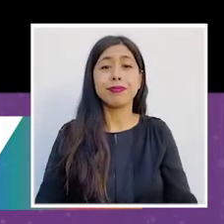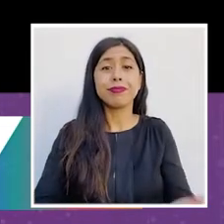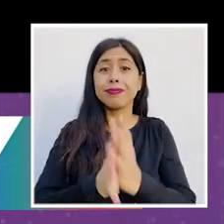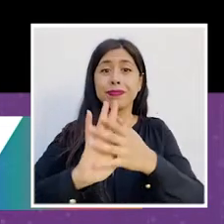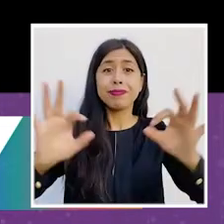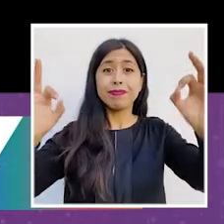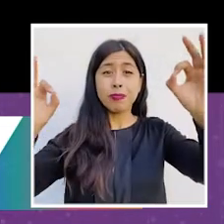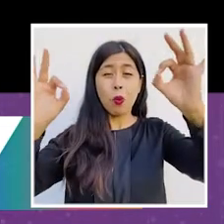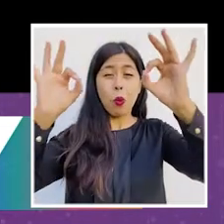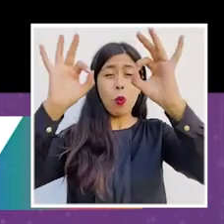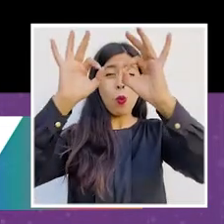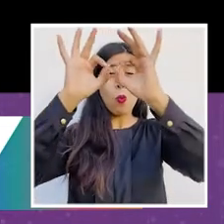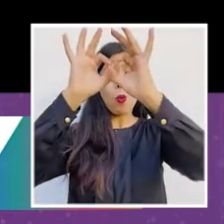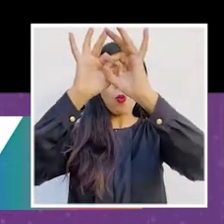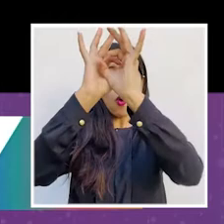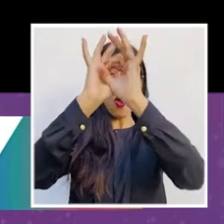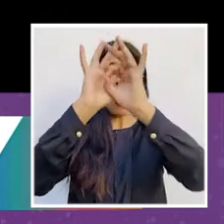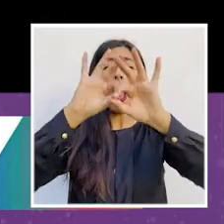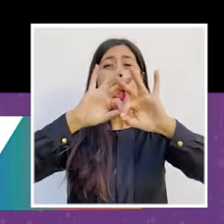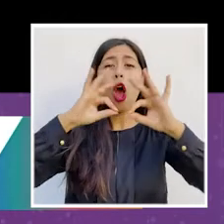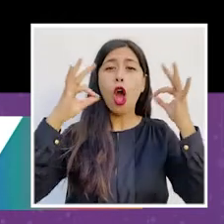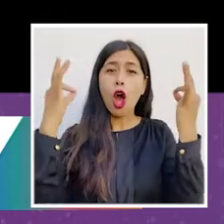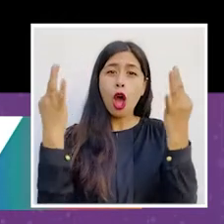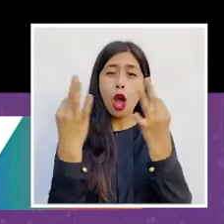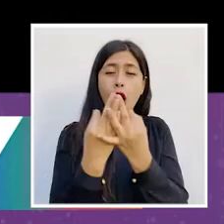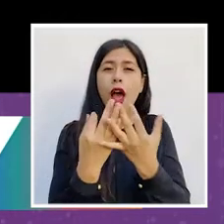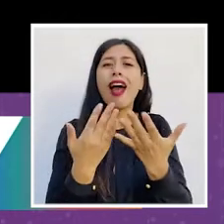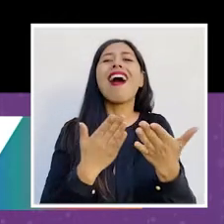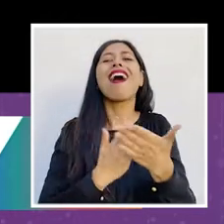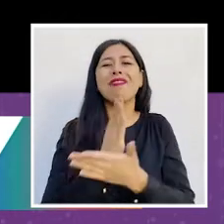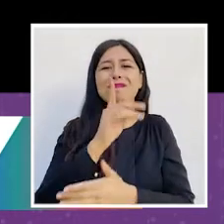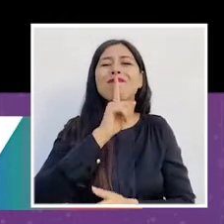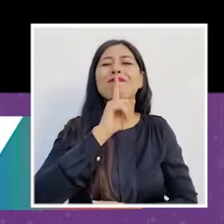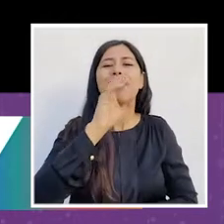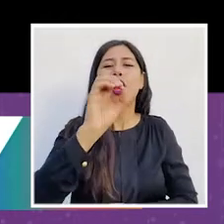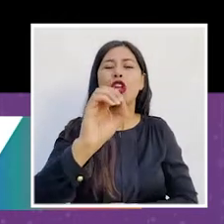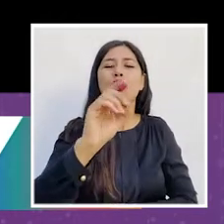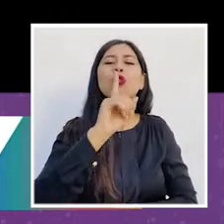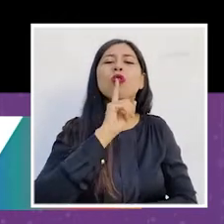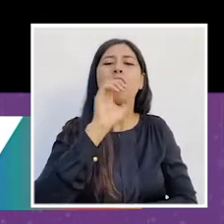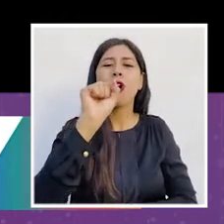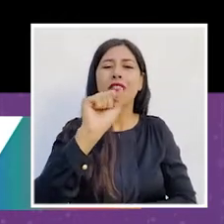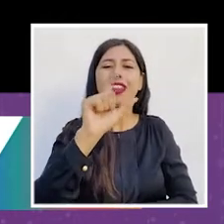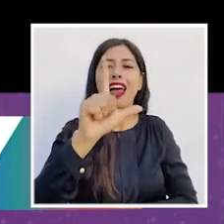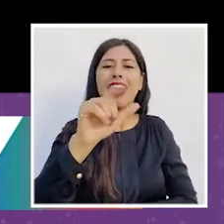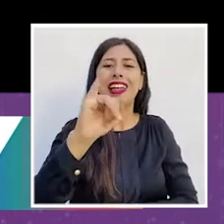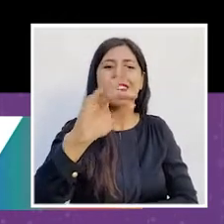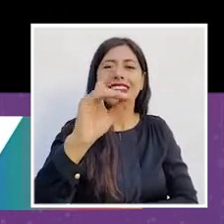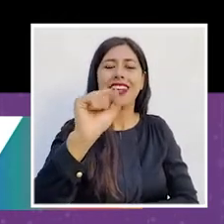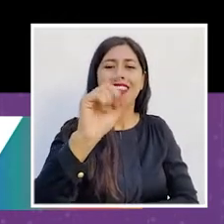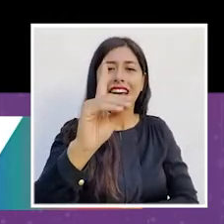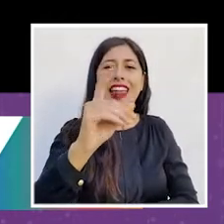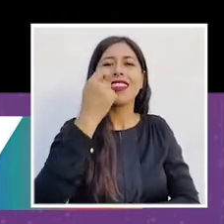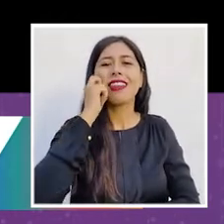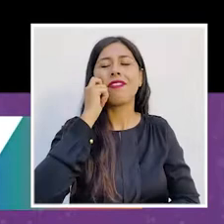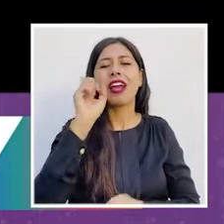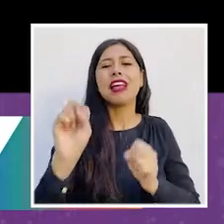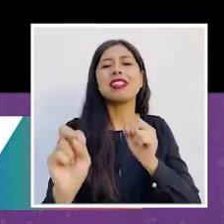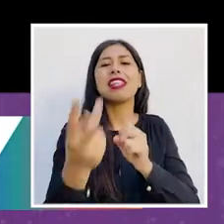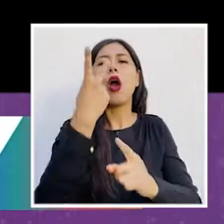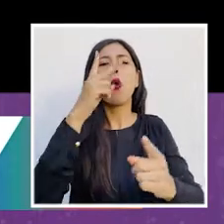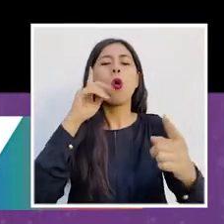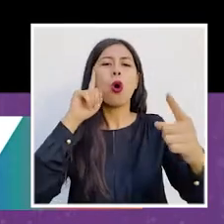Y cuando termina la parcialidad y va a comenzar la totalidad, es lo que denominamos el segundo